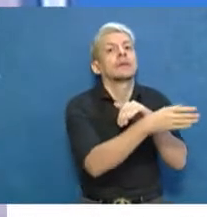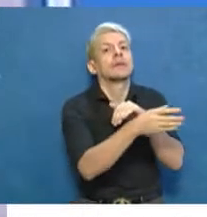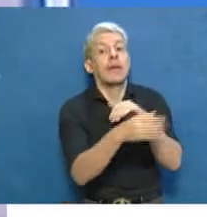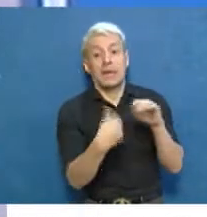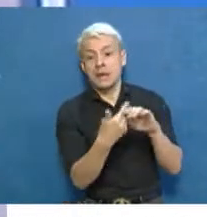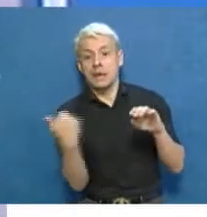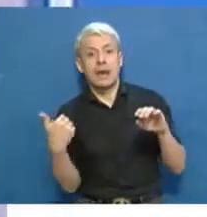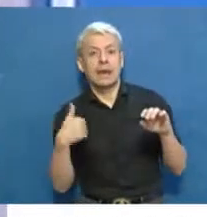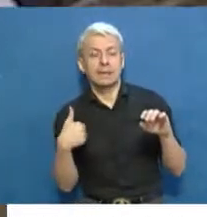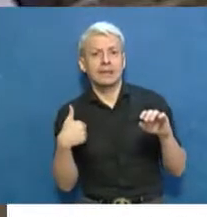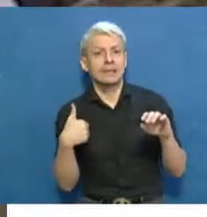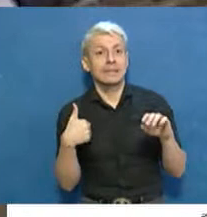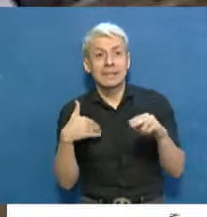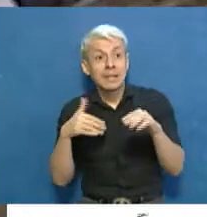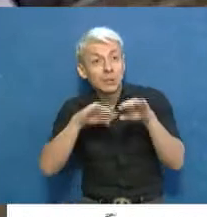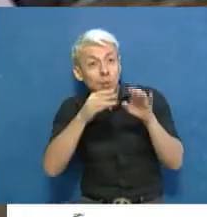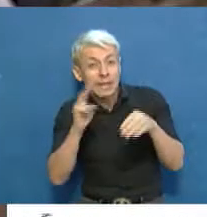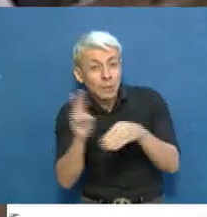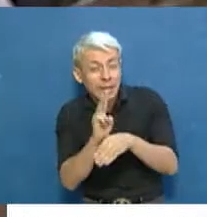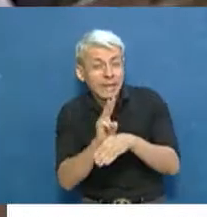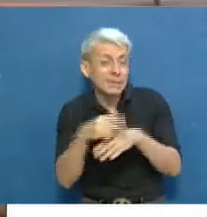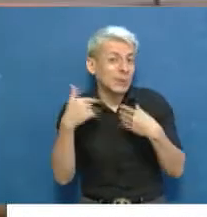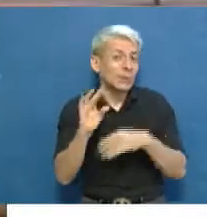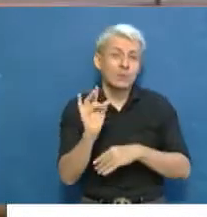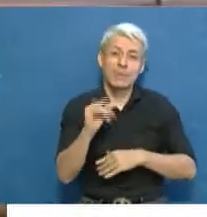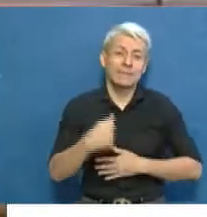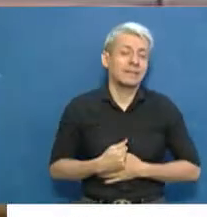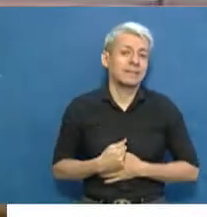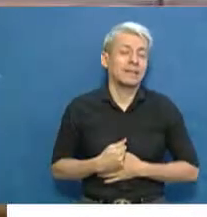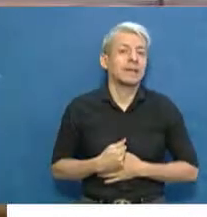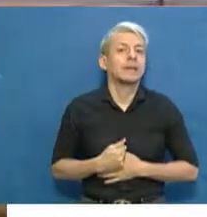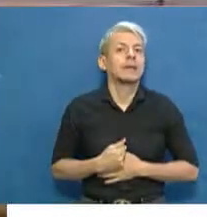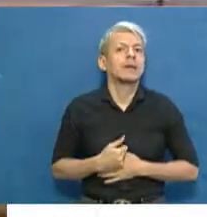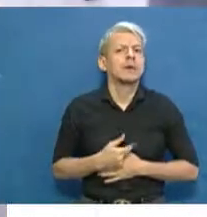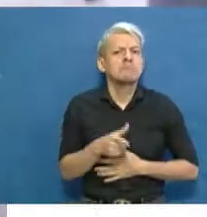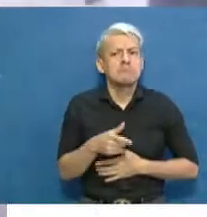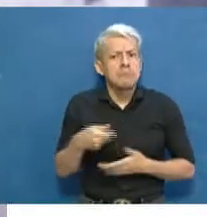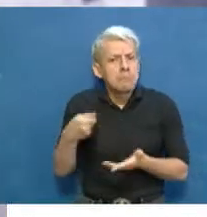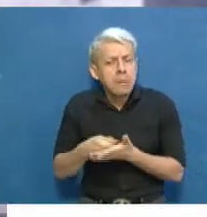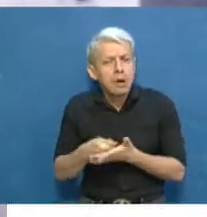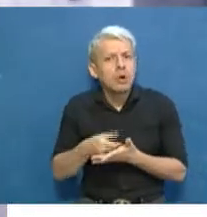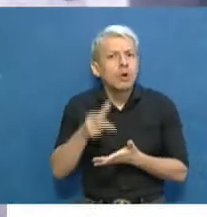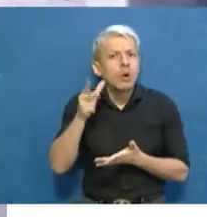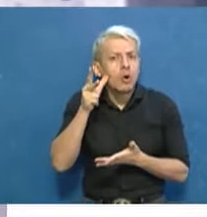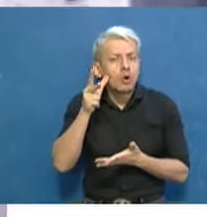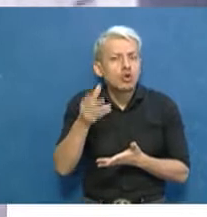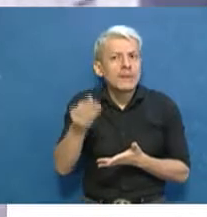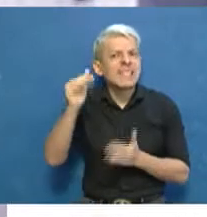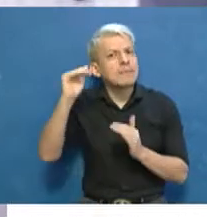nos cuesta horrores mantener el túnel y se cobra casi 8 veces menos que lo que se cobra el lado